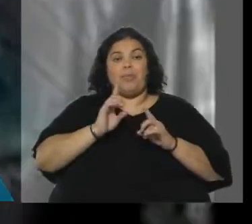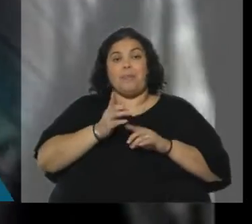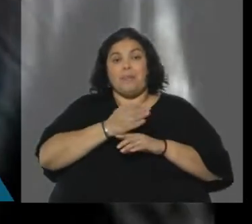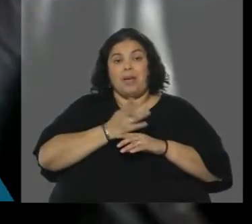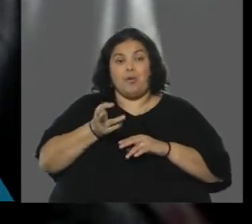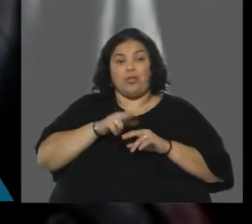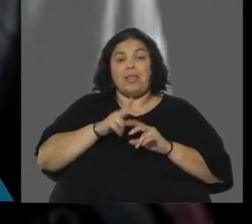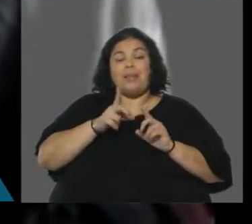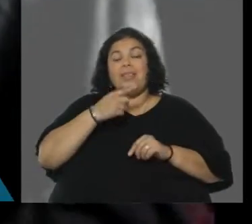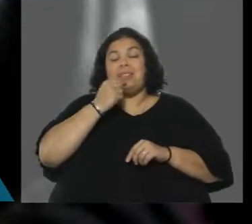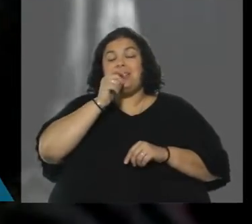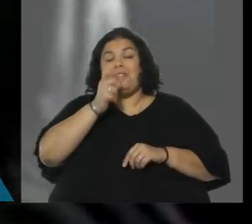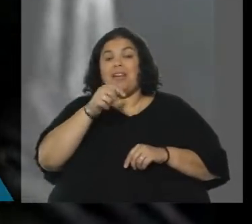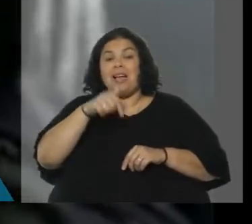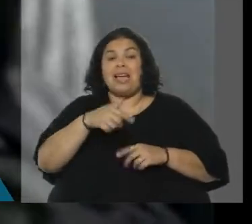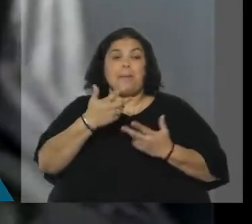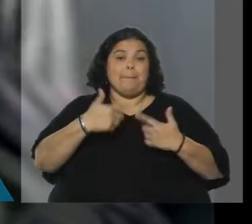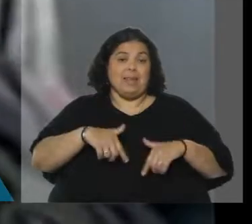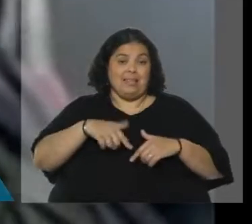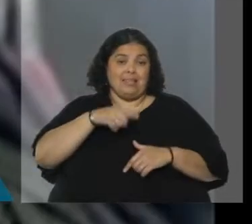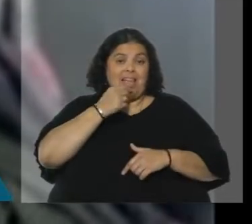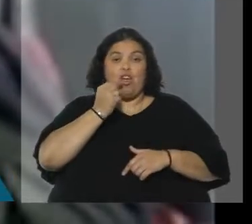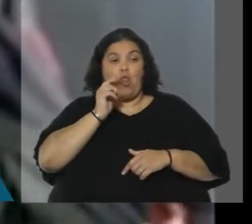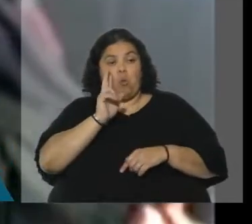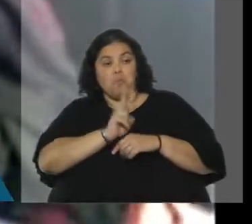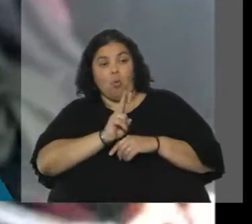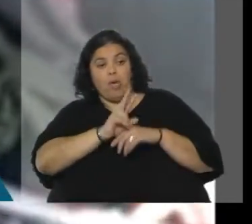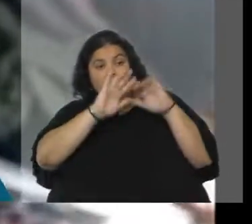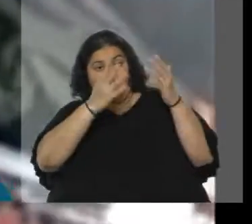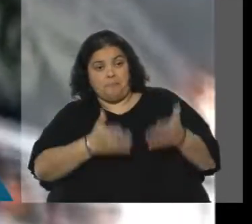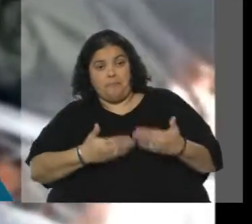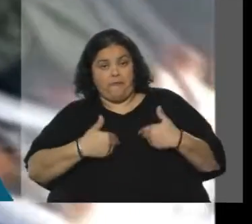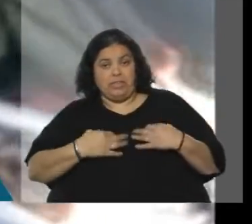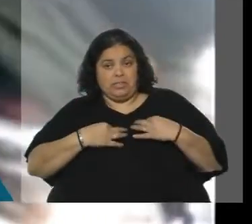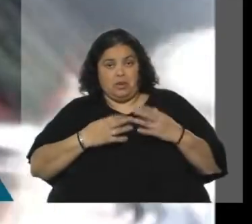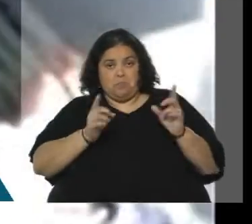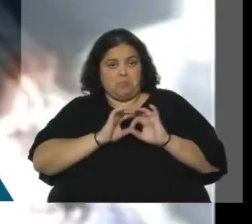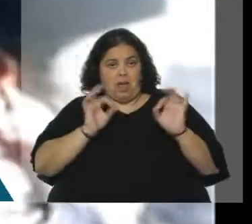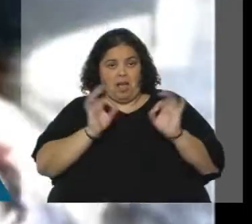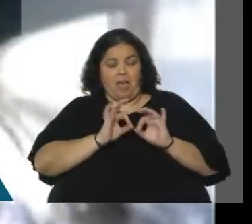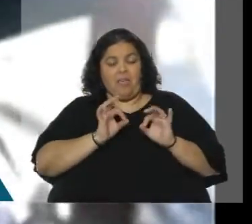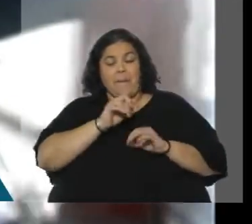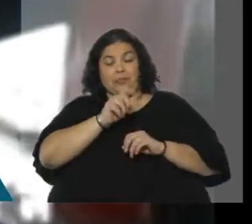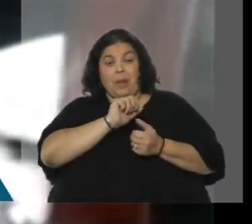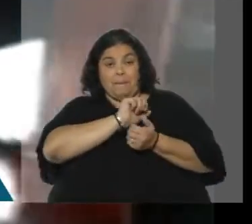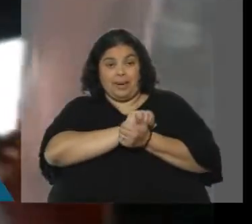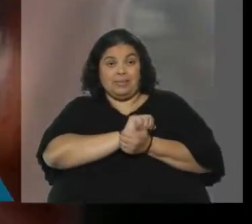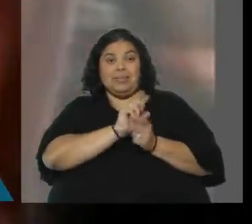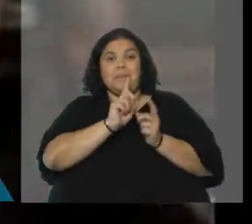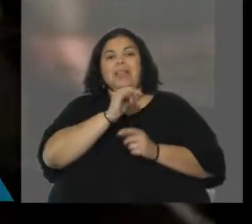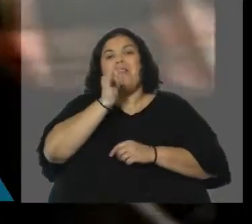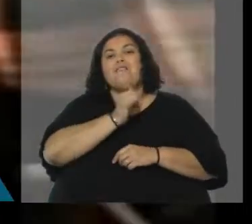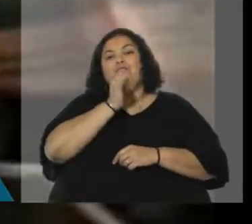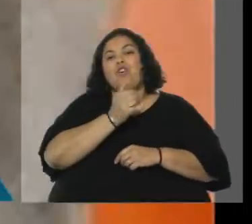implica que la cartera no veló por la integridad física de las personas recluidas según el informe de bomberos el incendio ocurrido hace